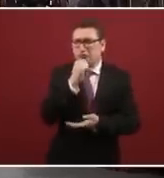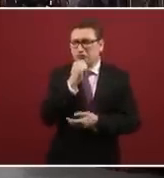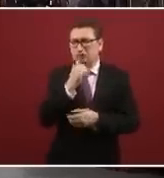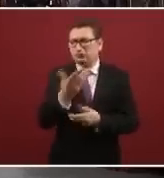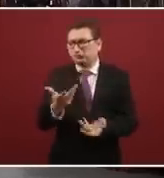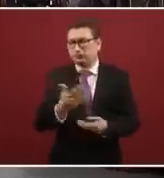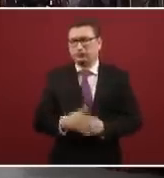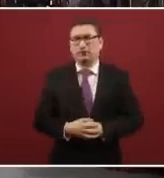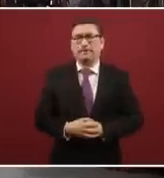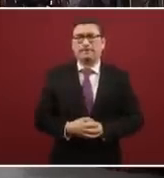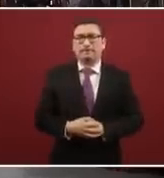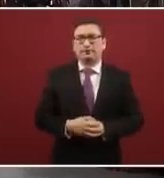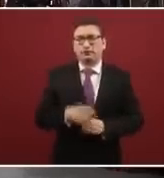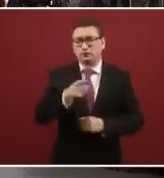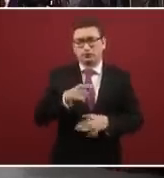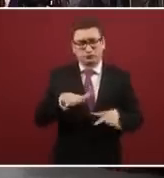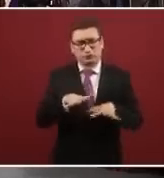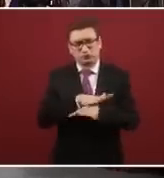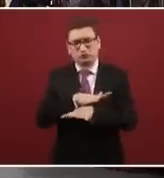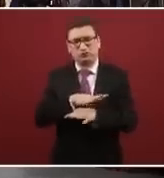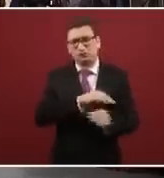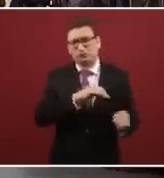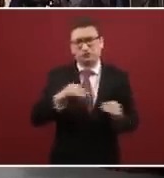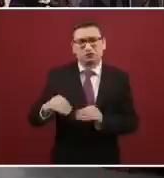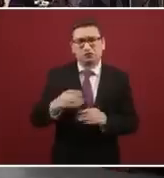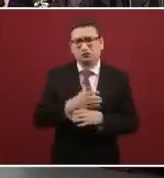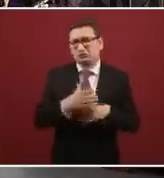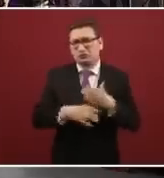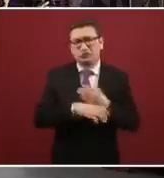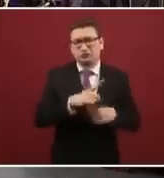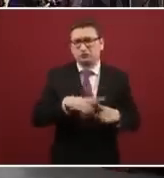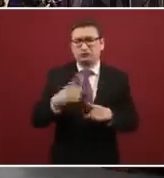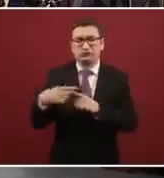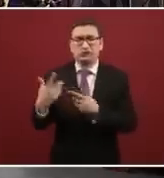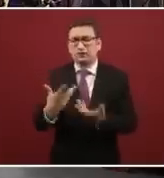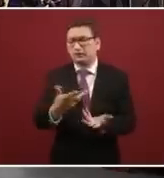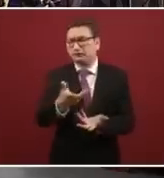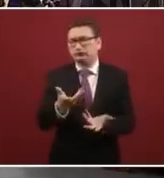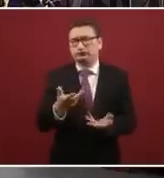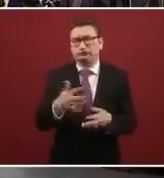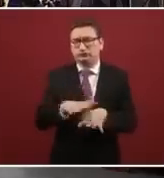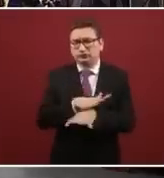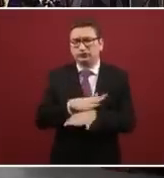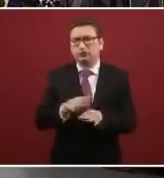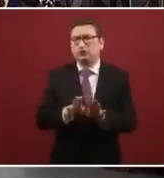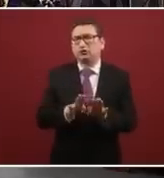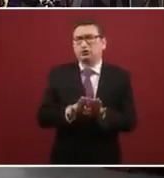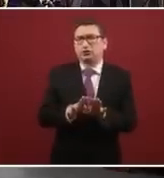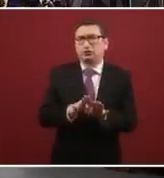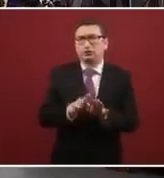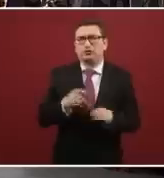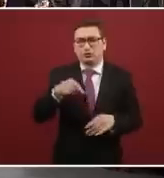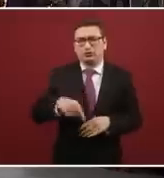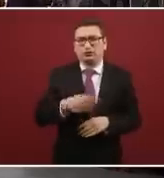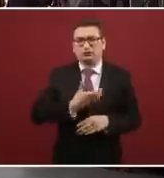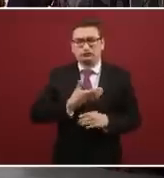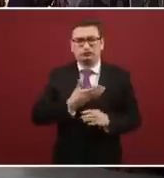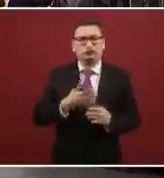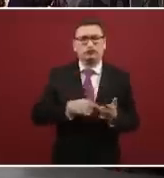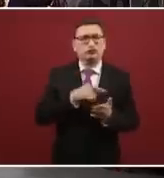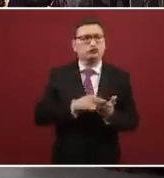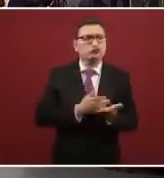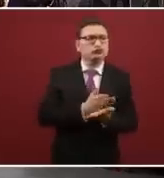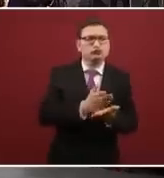es, con esta mudanza, ¿Va a haber alguna modificaciones en los recorridos?